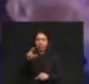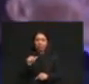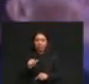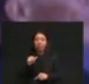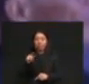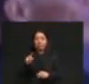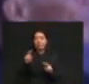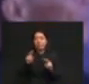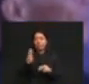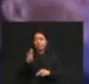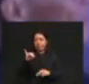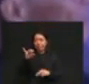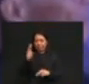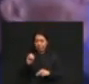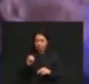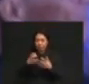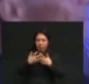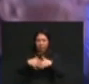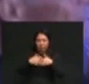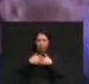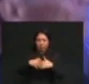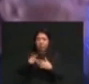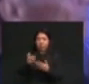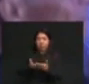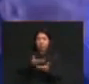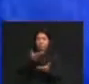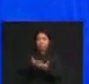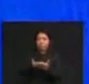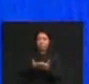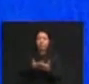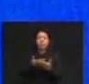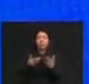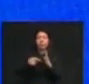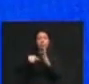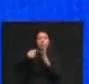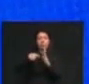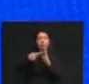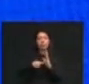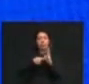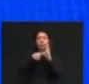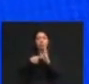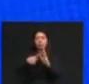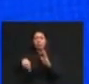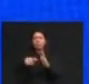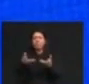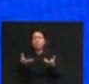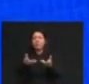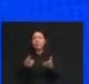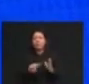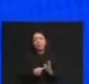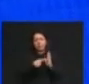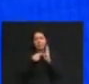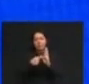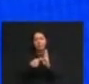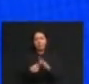social en Bimbo. Los invito a ver un video con una muestra de la extraordinaria labor que realizan.